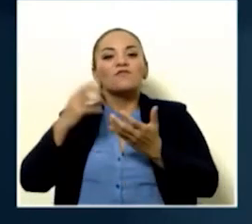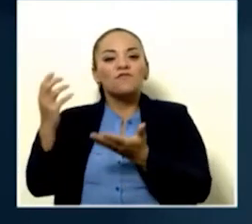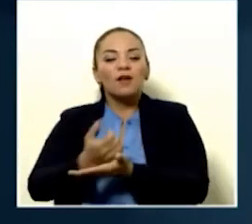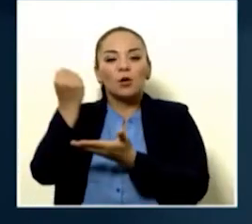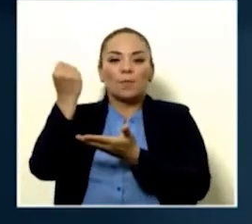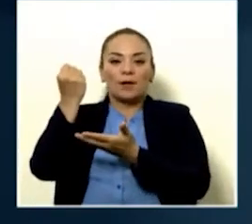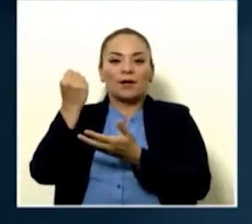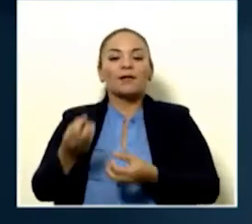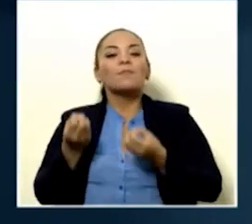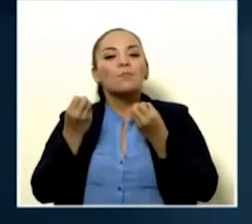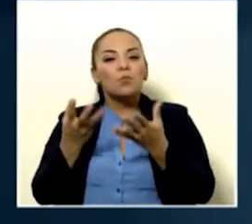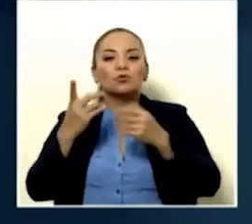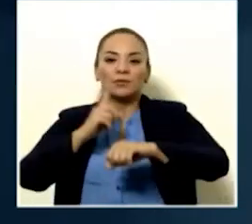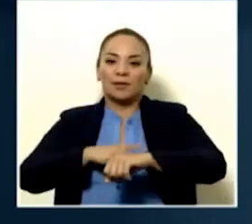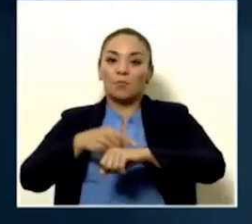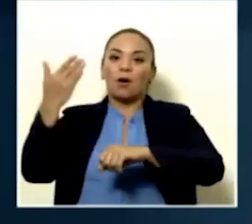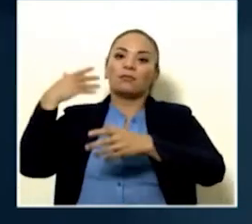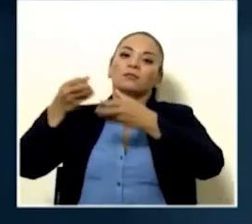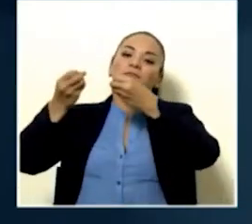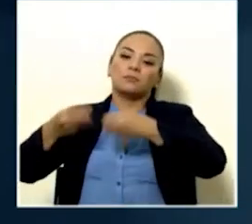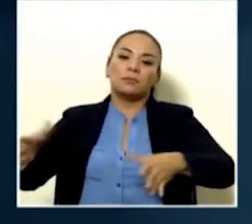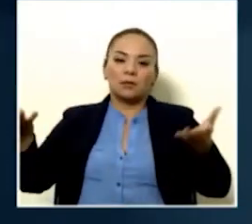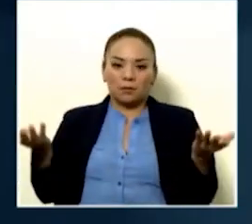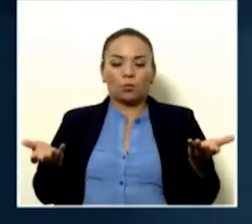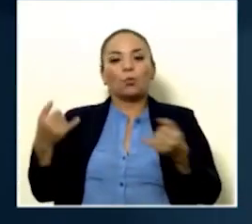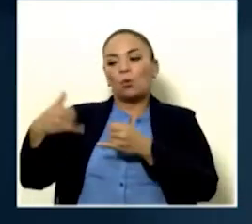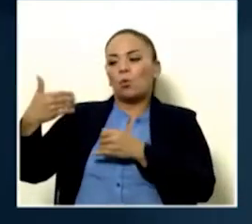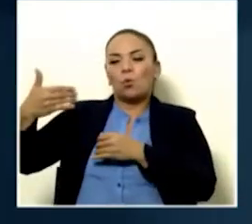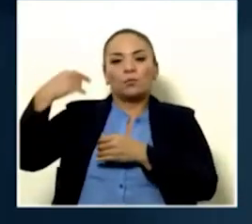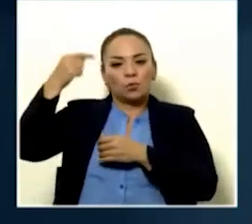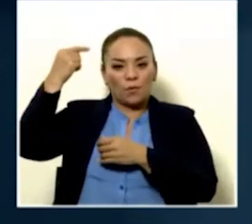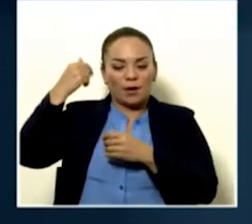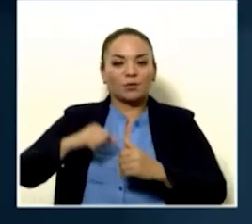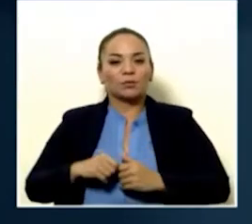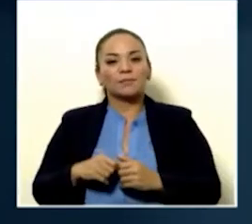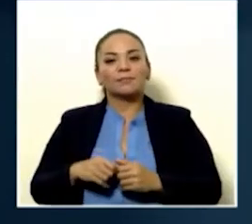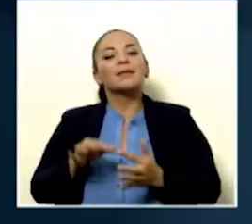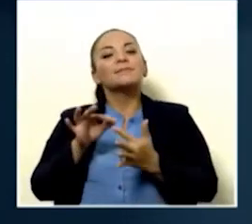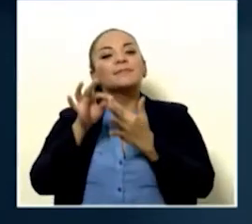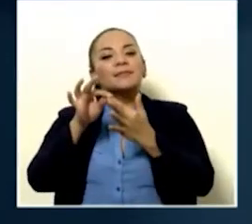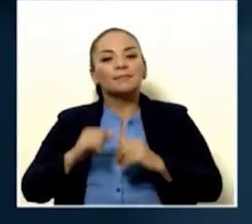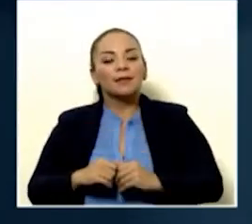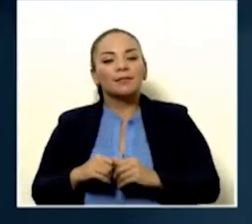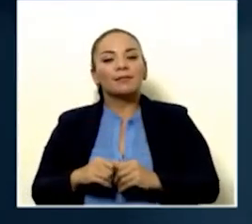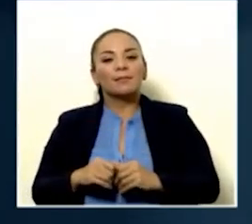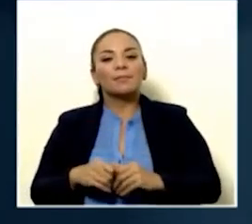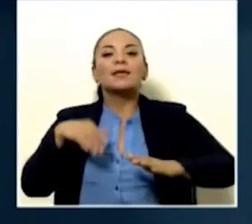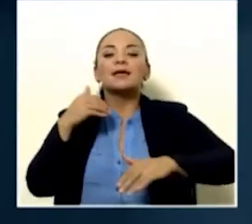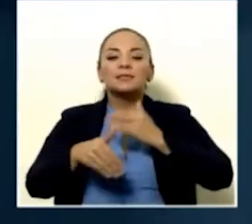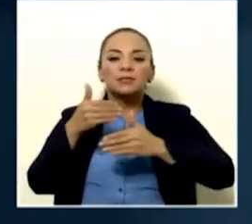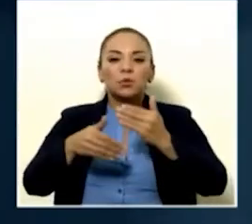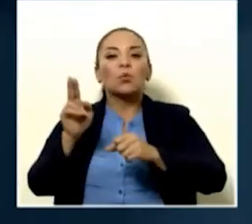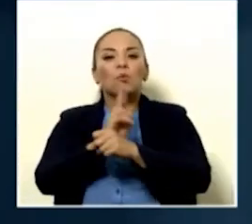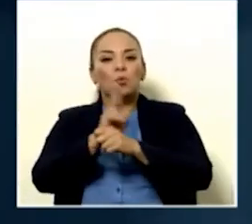recuperar mucho del tiempo perdido de las últimas administraciones, particularmente en la gestión